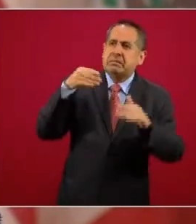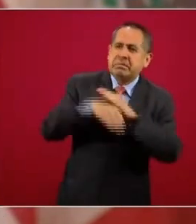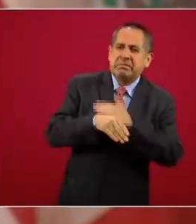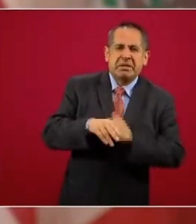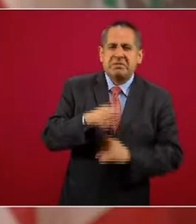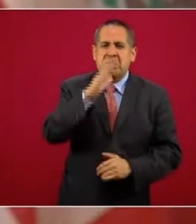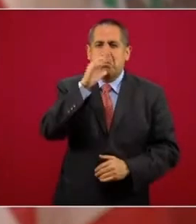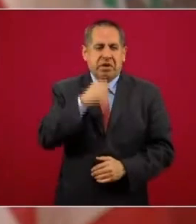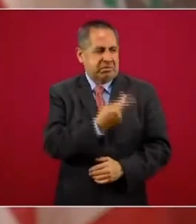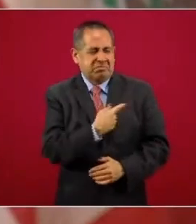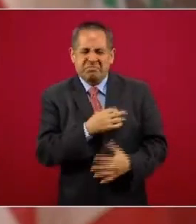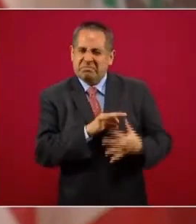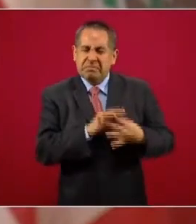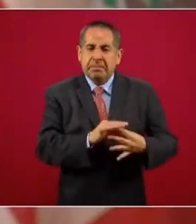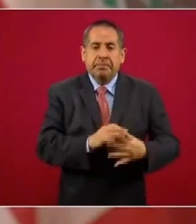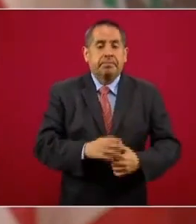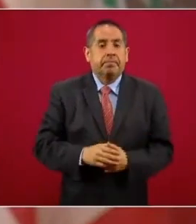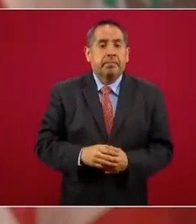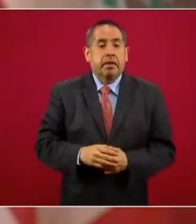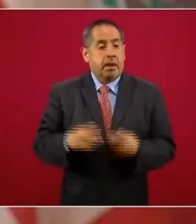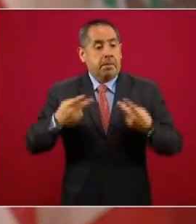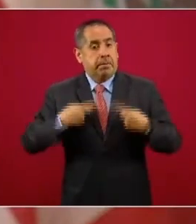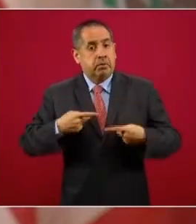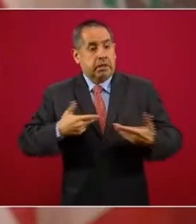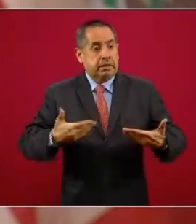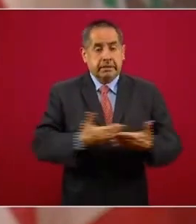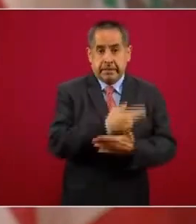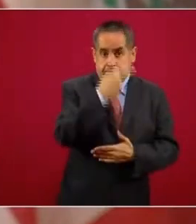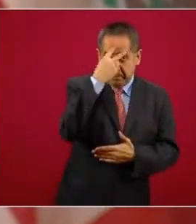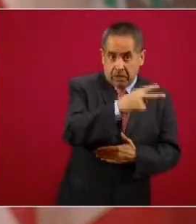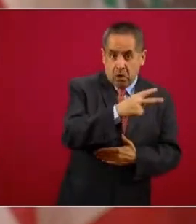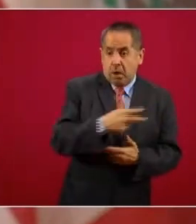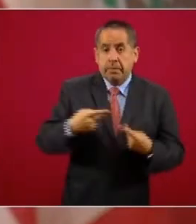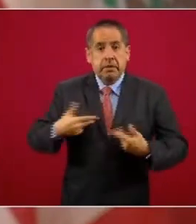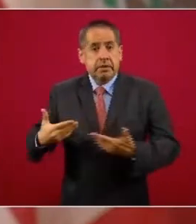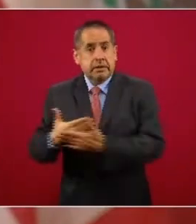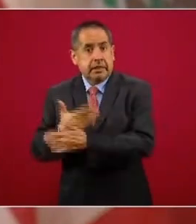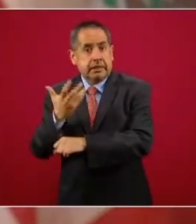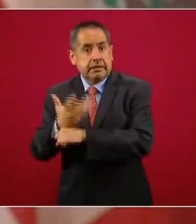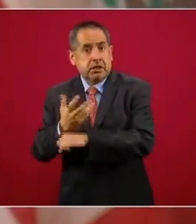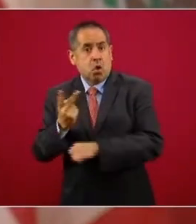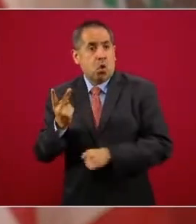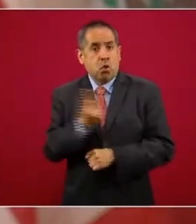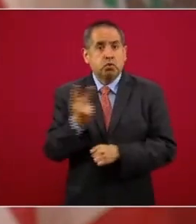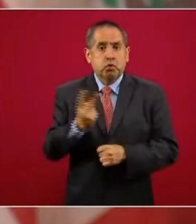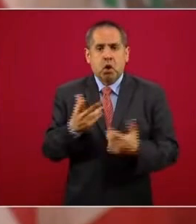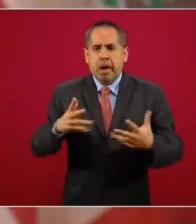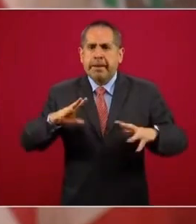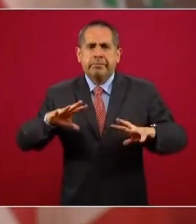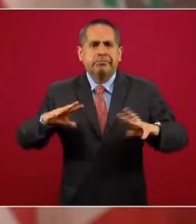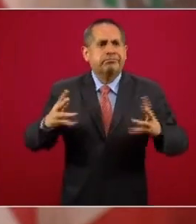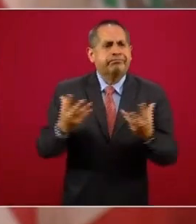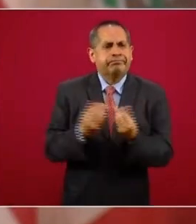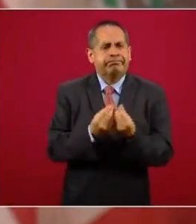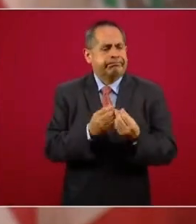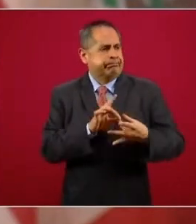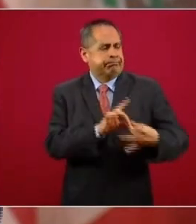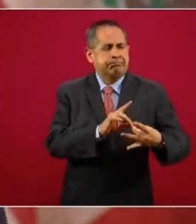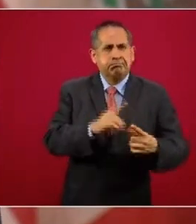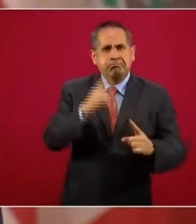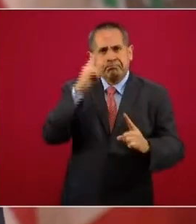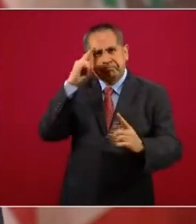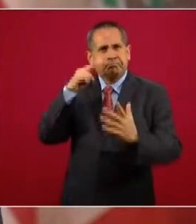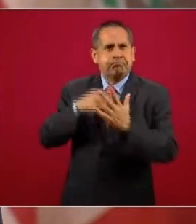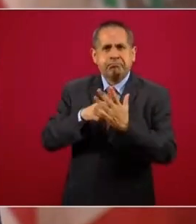las personas de méxico y los eeuu se conjuntan en una fe compartida